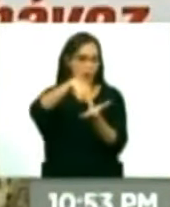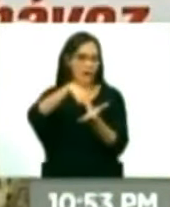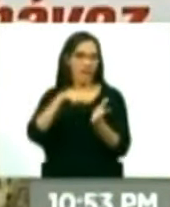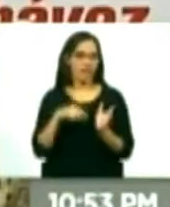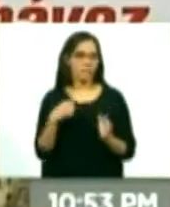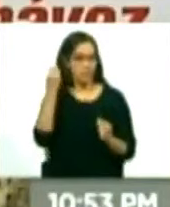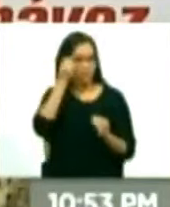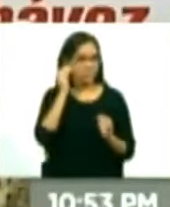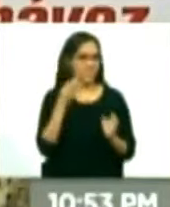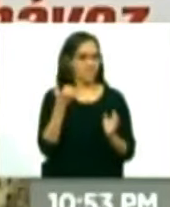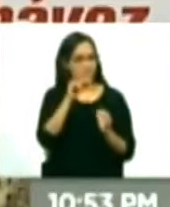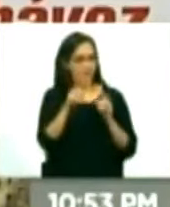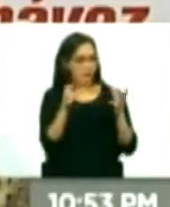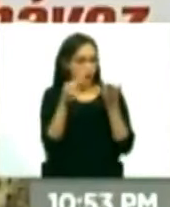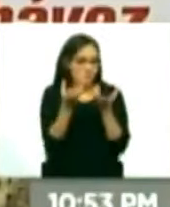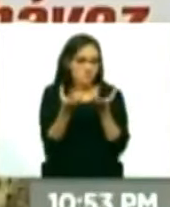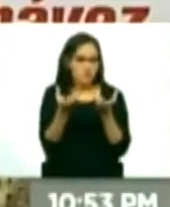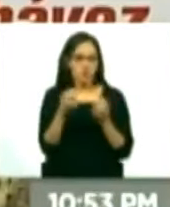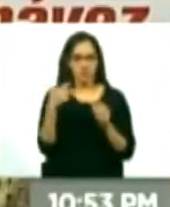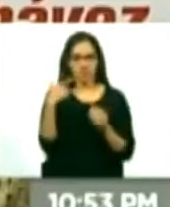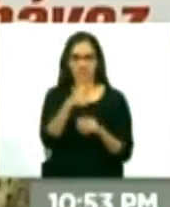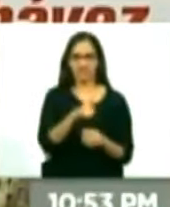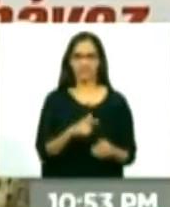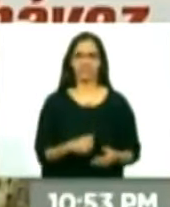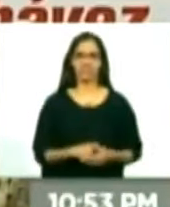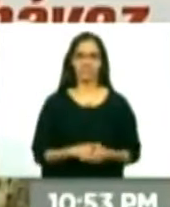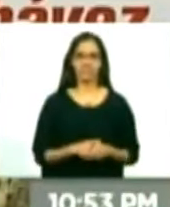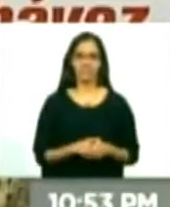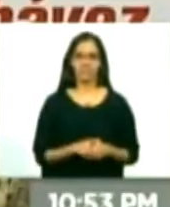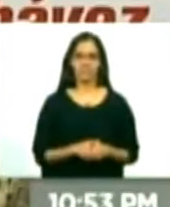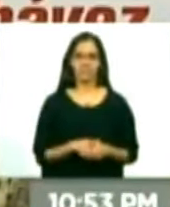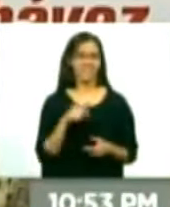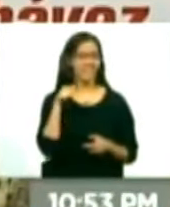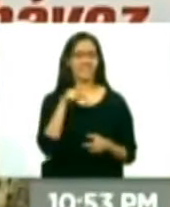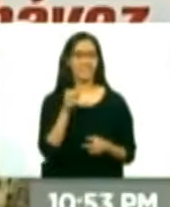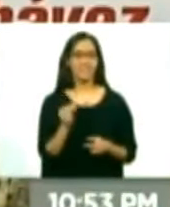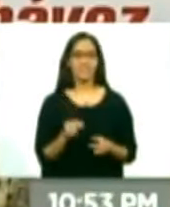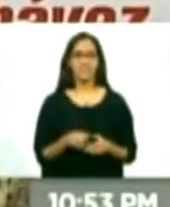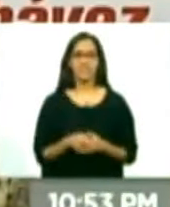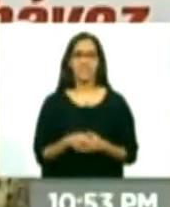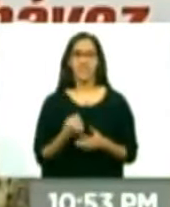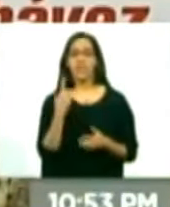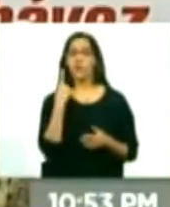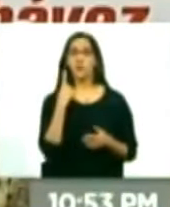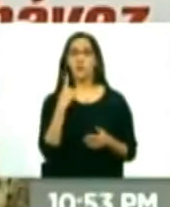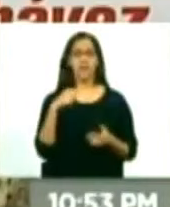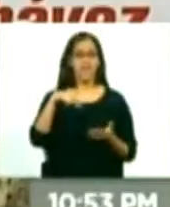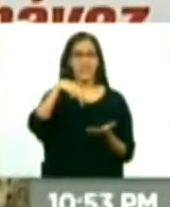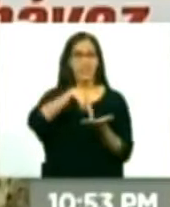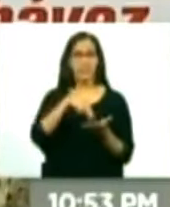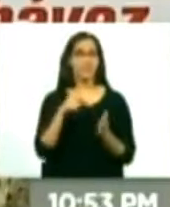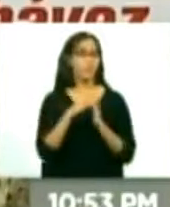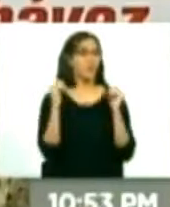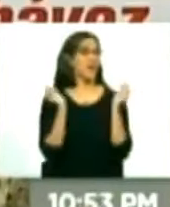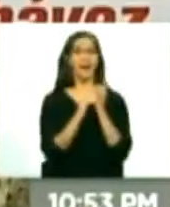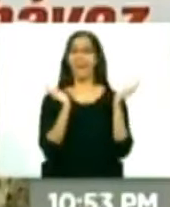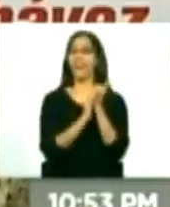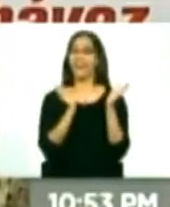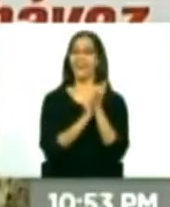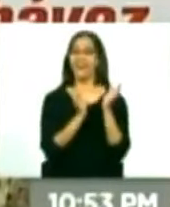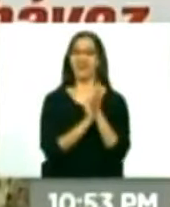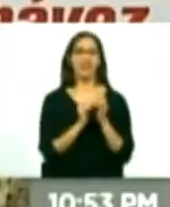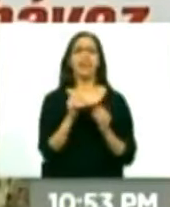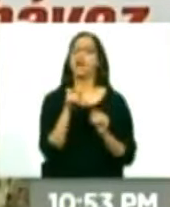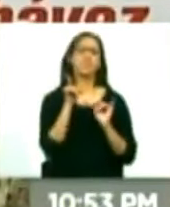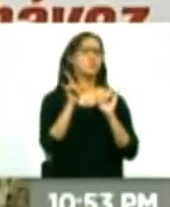que creyeran que había bastante gente en el autobús. Este no, ni siquiera eso, él era el único que iba de pie y todos lo aplaudían. Tú sí eres